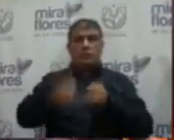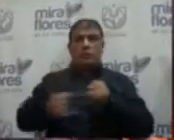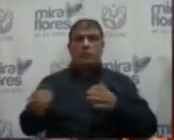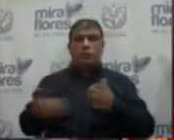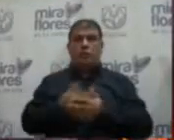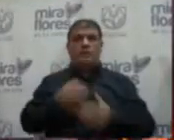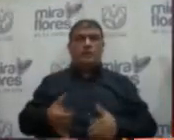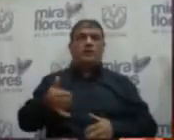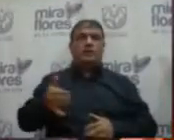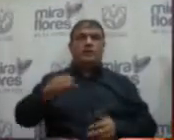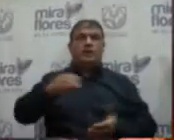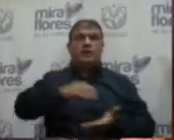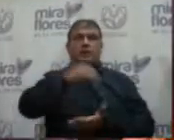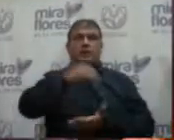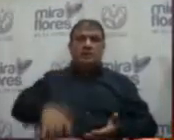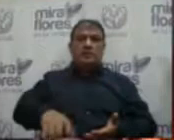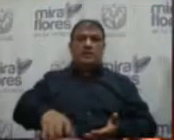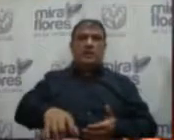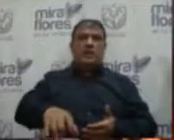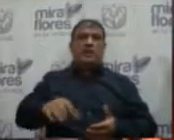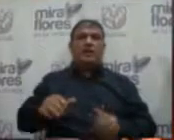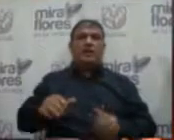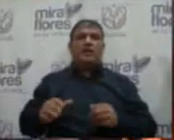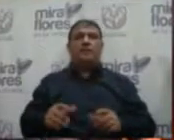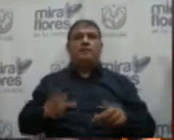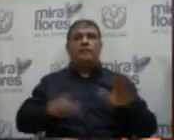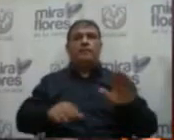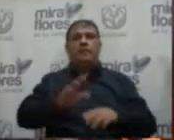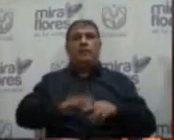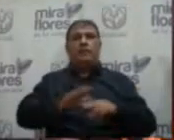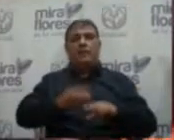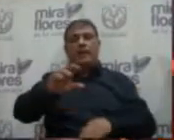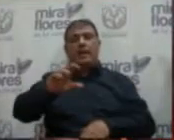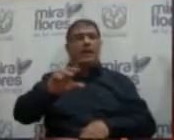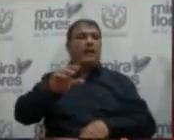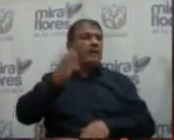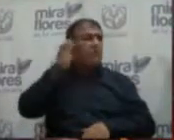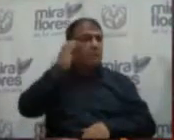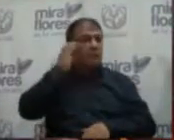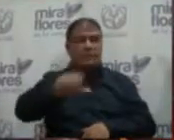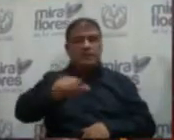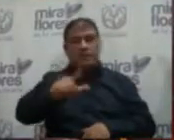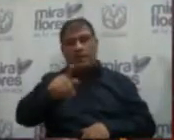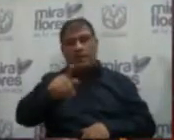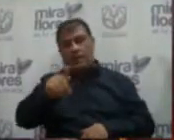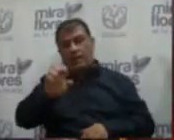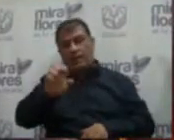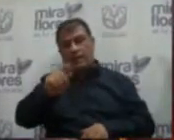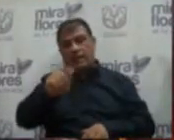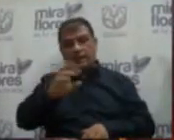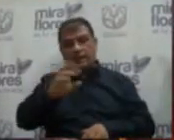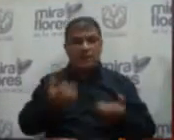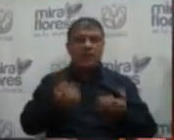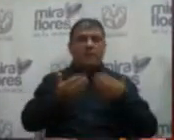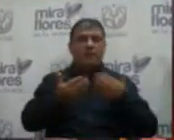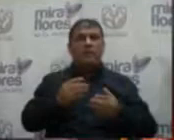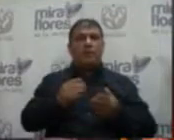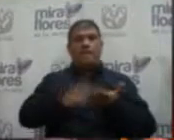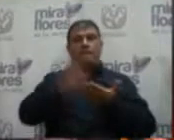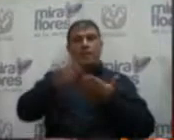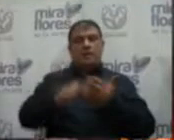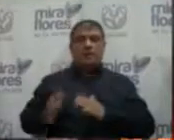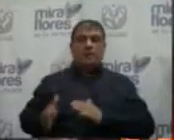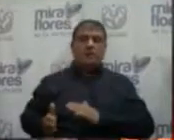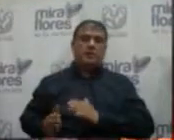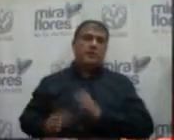nueva central de alerta Miraflores, que está muy avanzada. Quisiera hablar ahora sobre nuestro plan de desarrollo